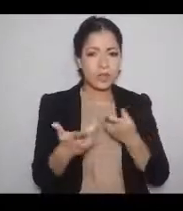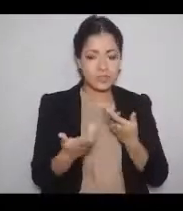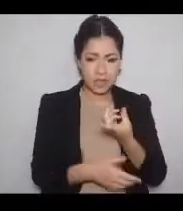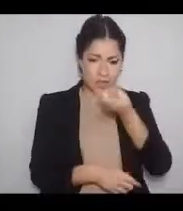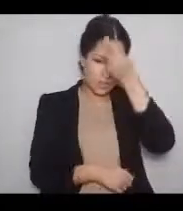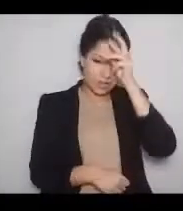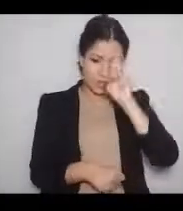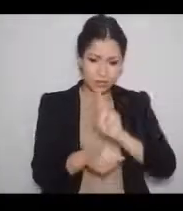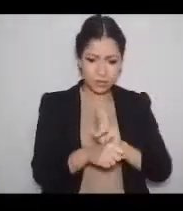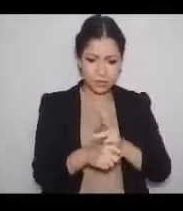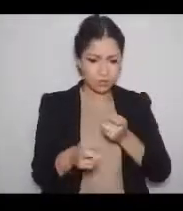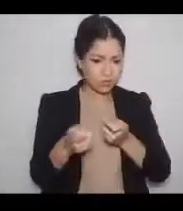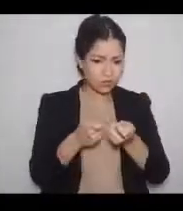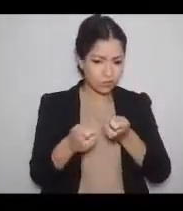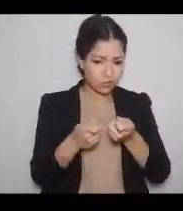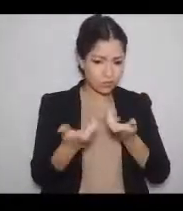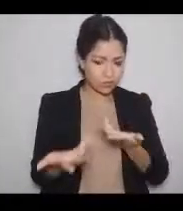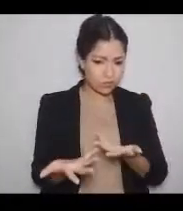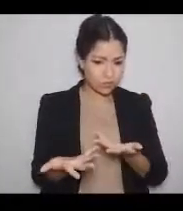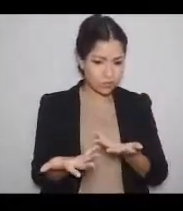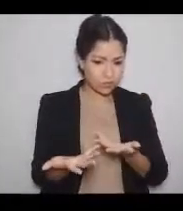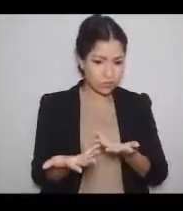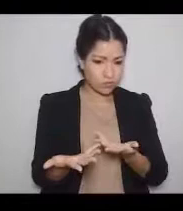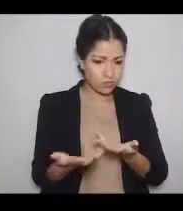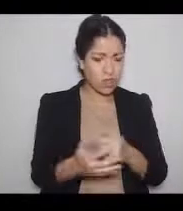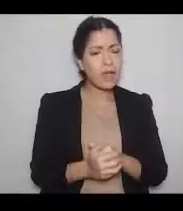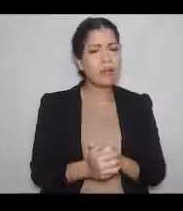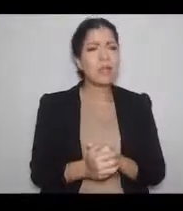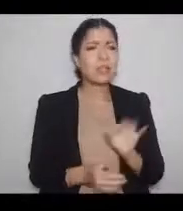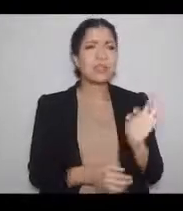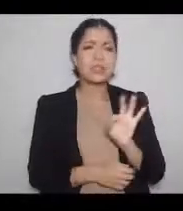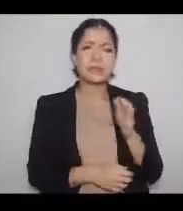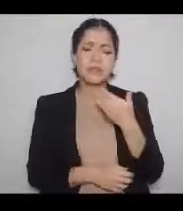¿Sí? Tal vez te parezca repugnante, pero fui joven.